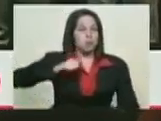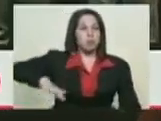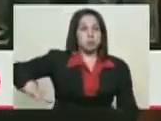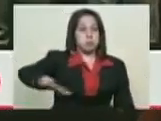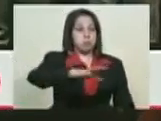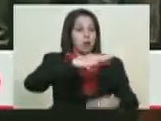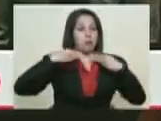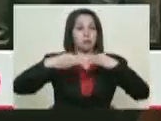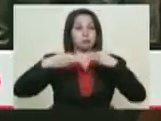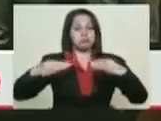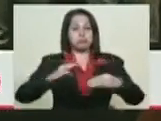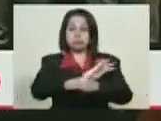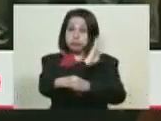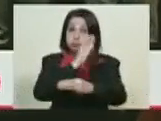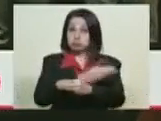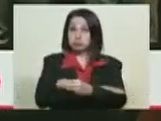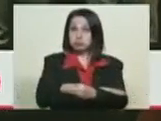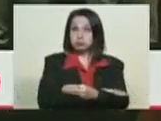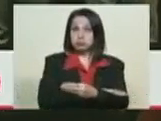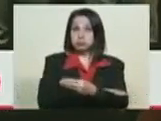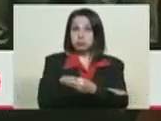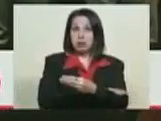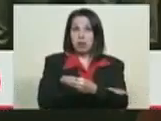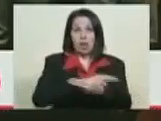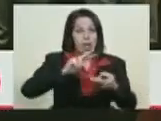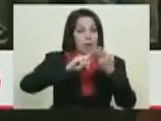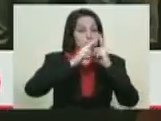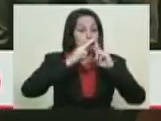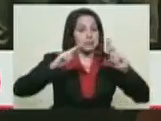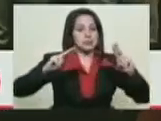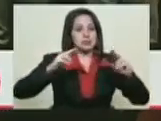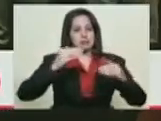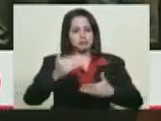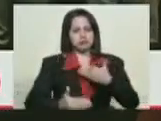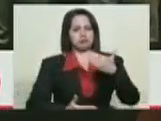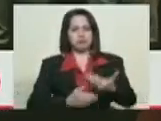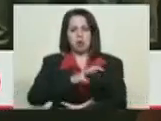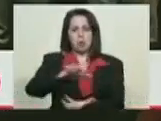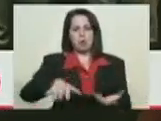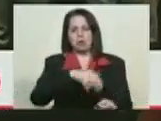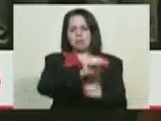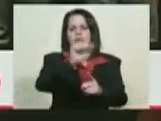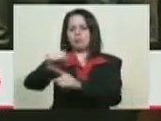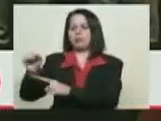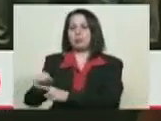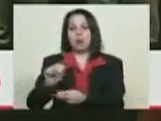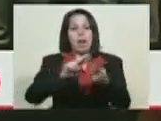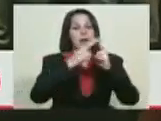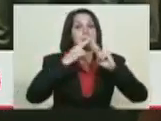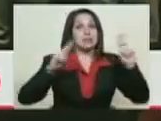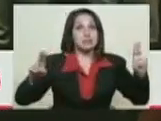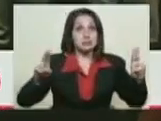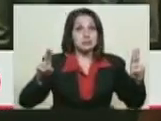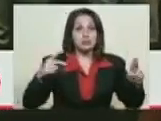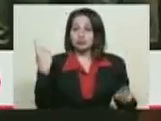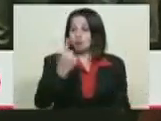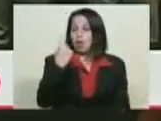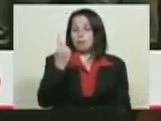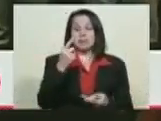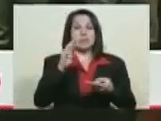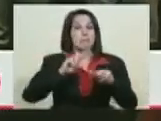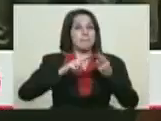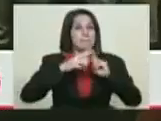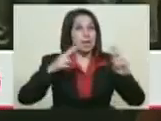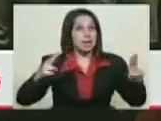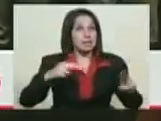poder popular, la paz para superar los problemas que tenemos, solo en paz.